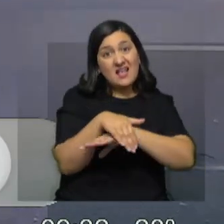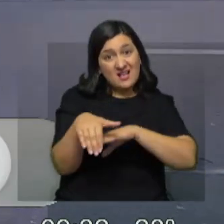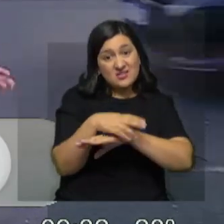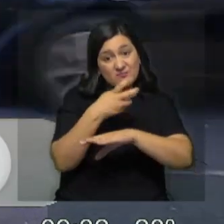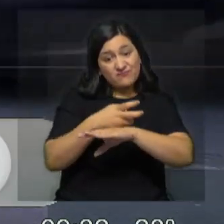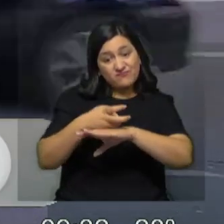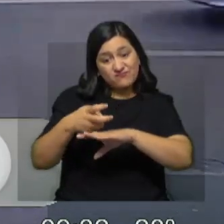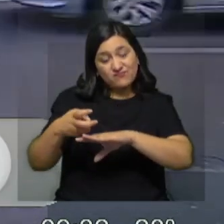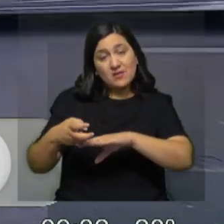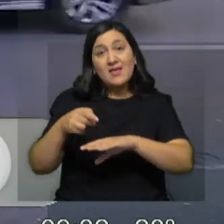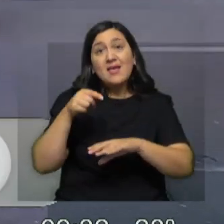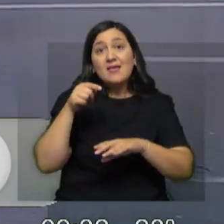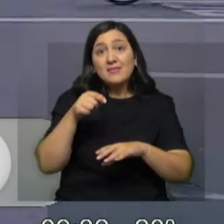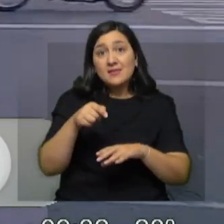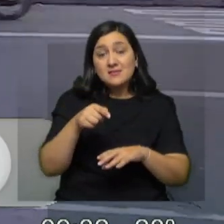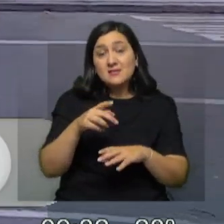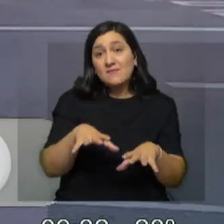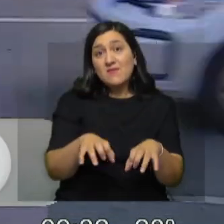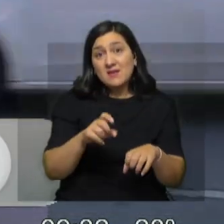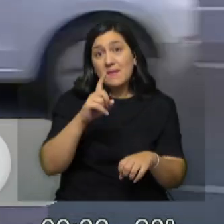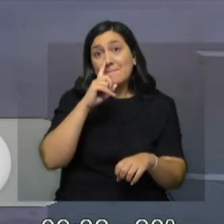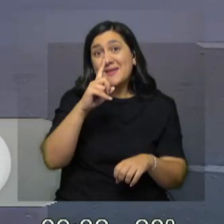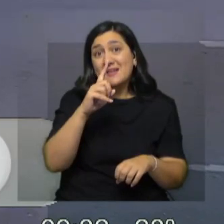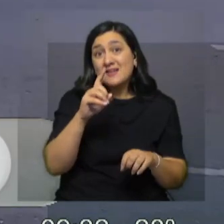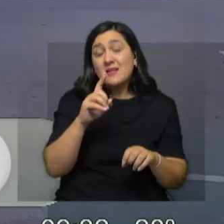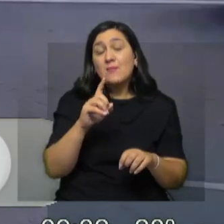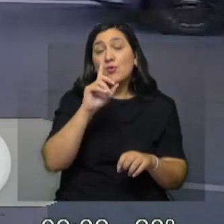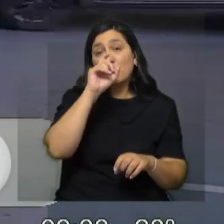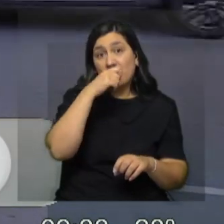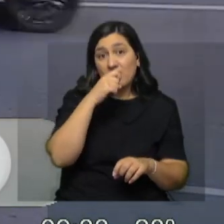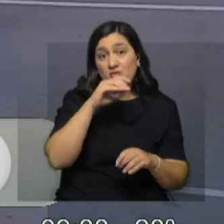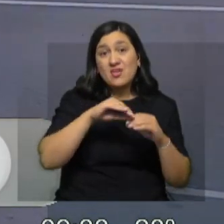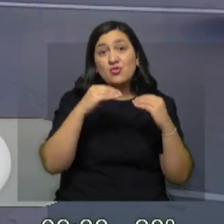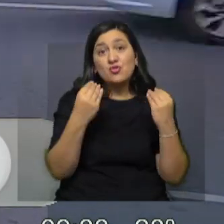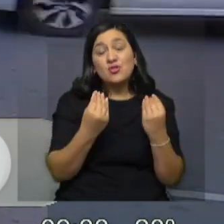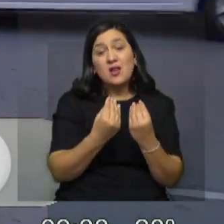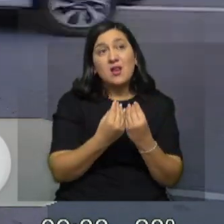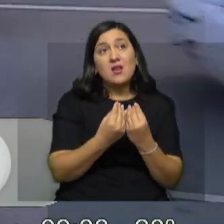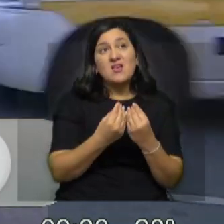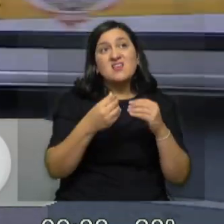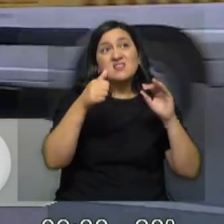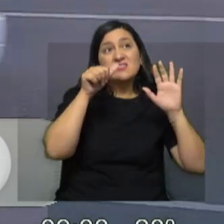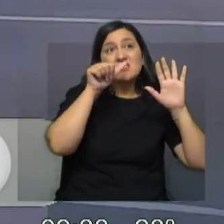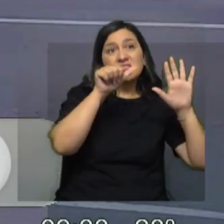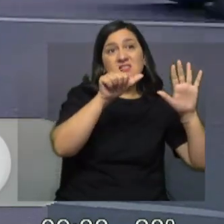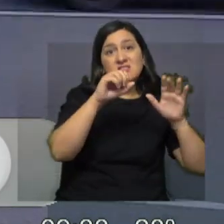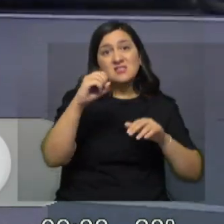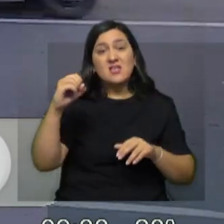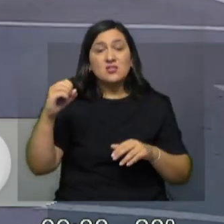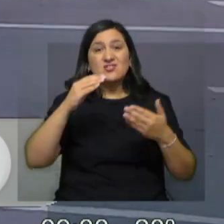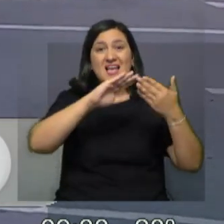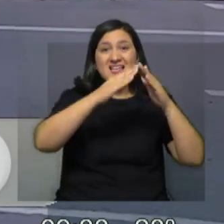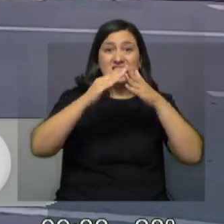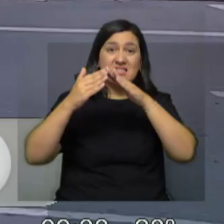4.000 personas, 1.000 viven aquí en Montevideo, y en el territorio nacional tenemos cerca de unos 600